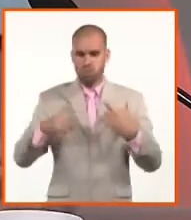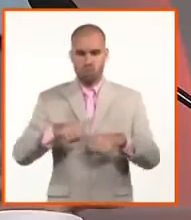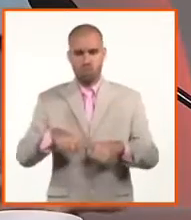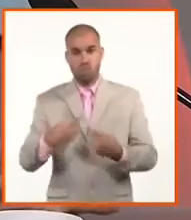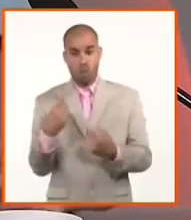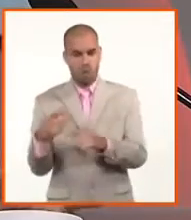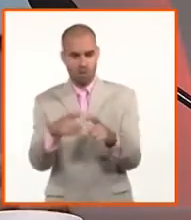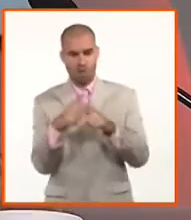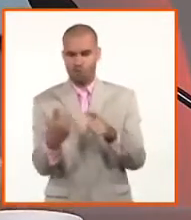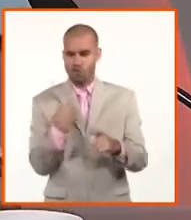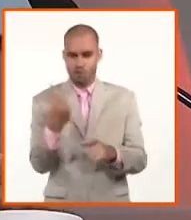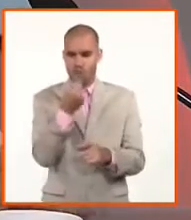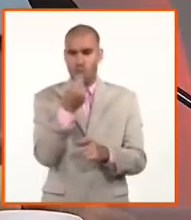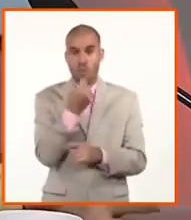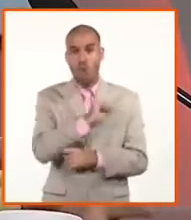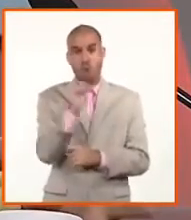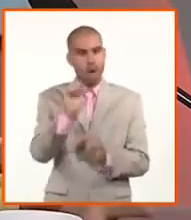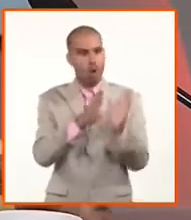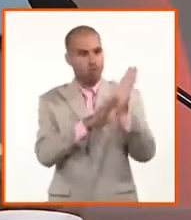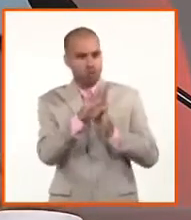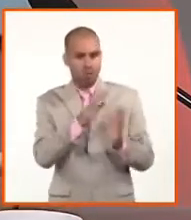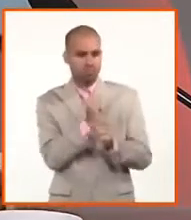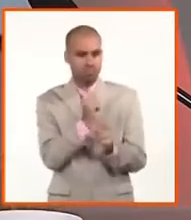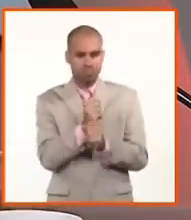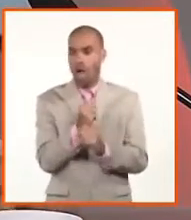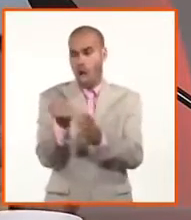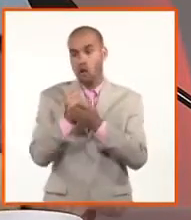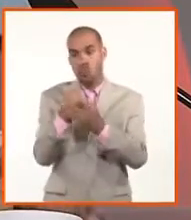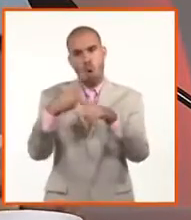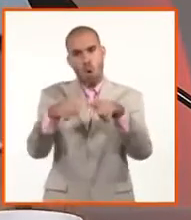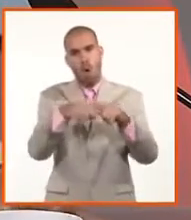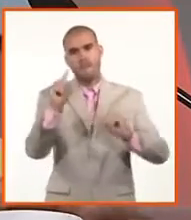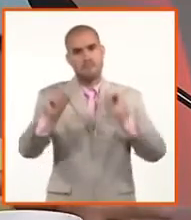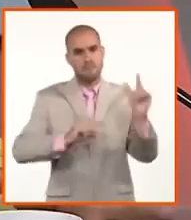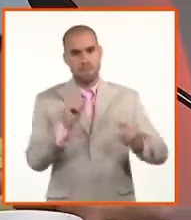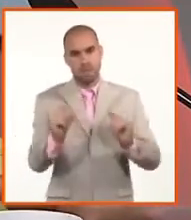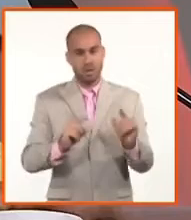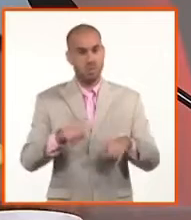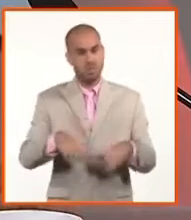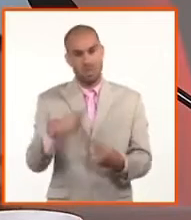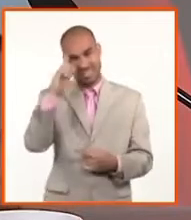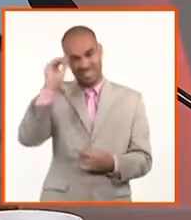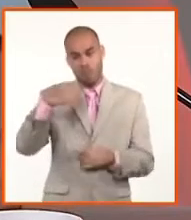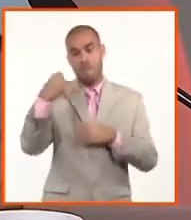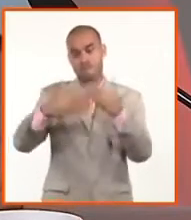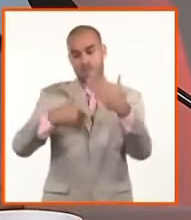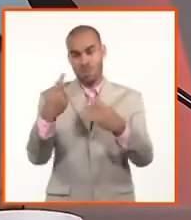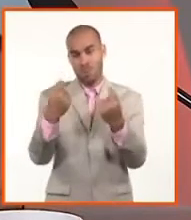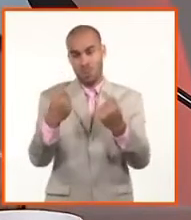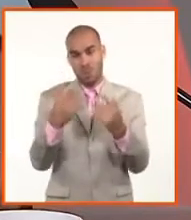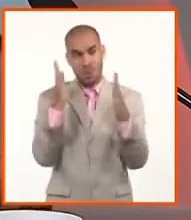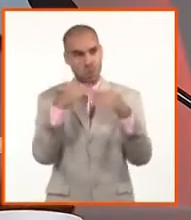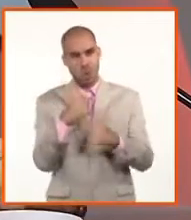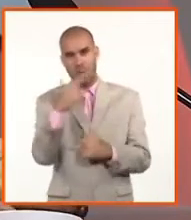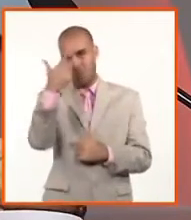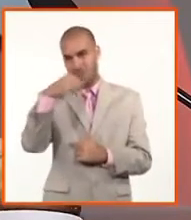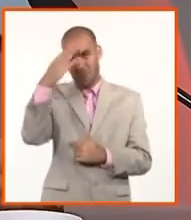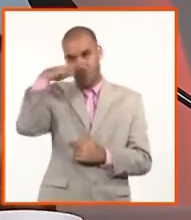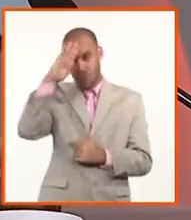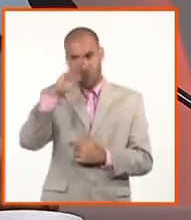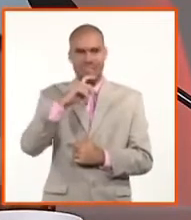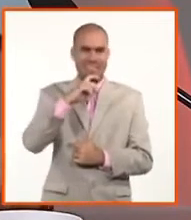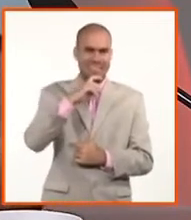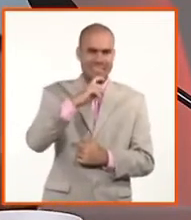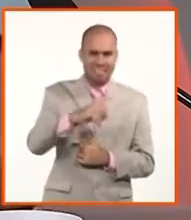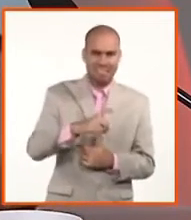que logramos impulsar un poquito aquí con el apoyo de mucha gente, porque en medio del contexto económico que se vive en Cuba, de lo difícil